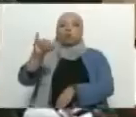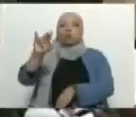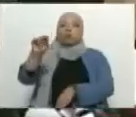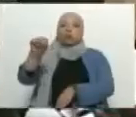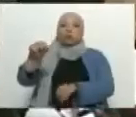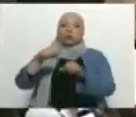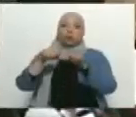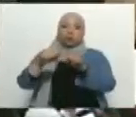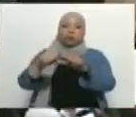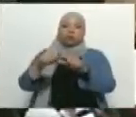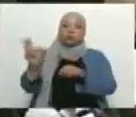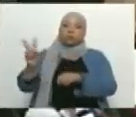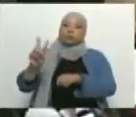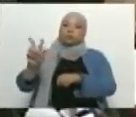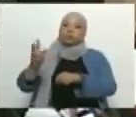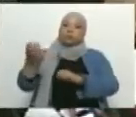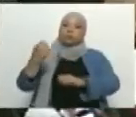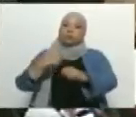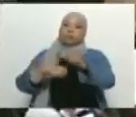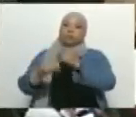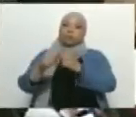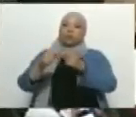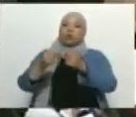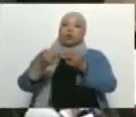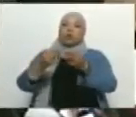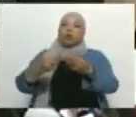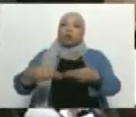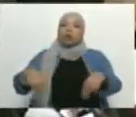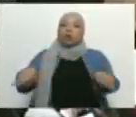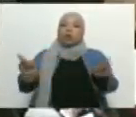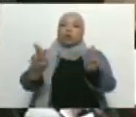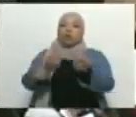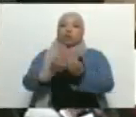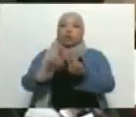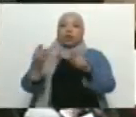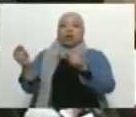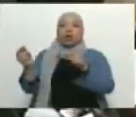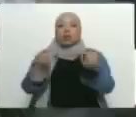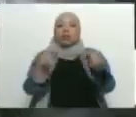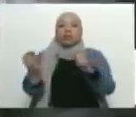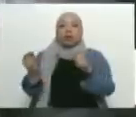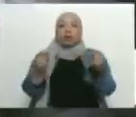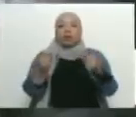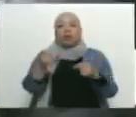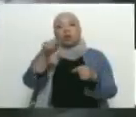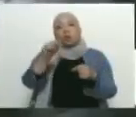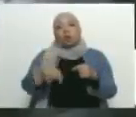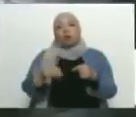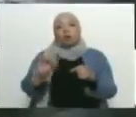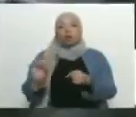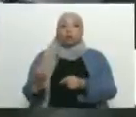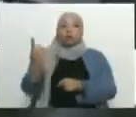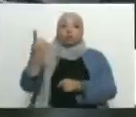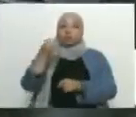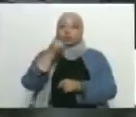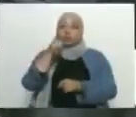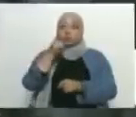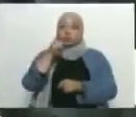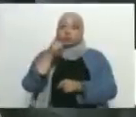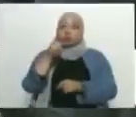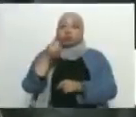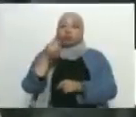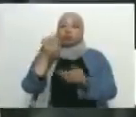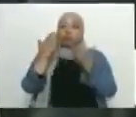permanente alterno de Venezuela ante las Naciones Unidas. Es parte del debate que se tiene previsto el día de hoy acá en el Palacio